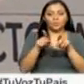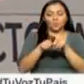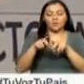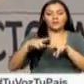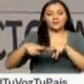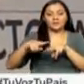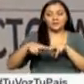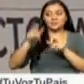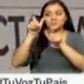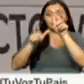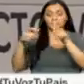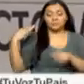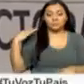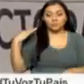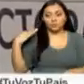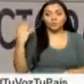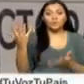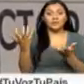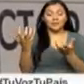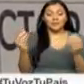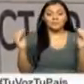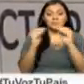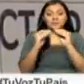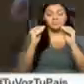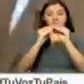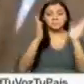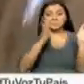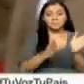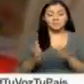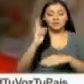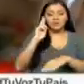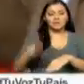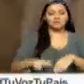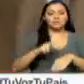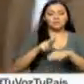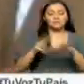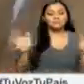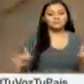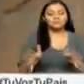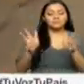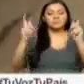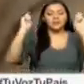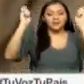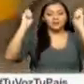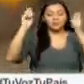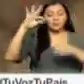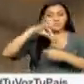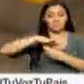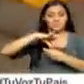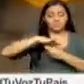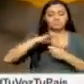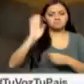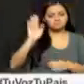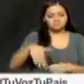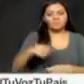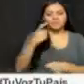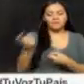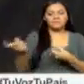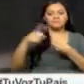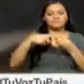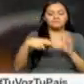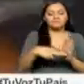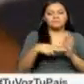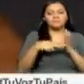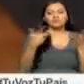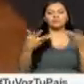los ciudadanos voluntarios que deseen sumarse a esta iniciativa nacional que promueve la campaña Tienen Derecho a Votar, deberán registrarse en